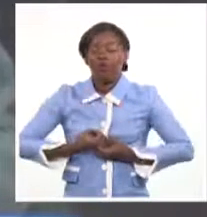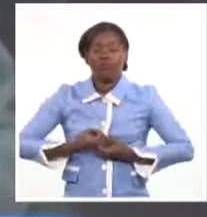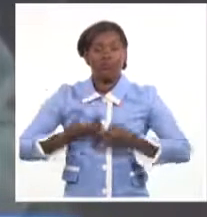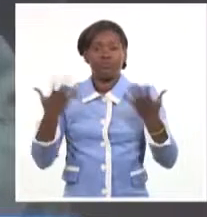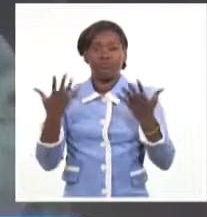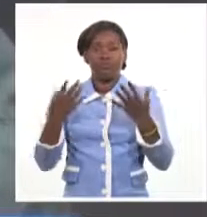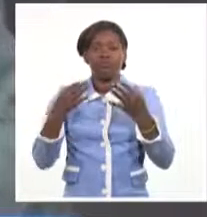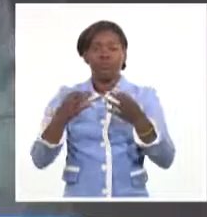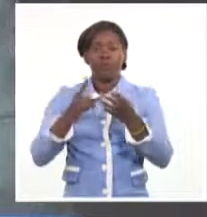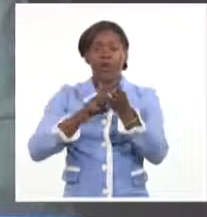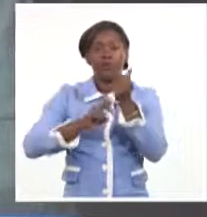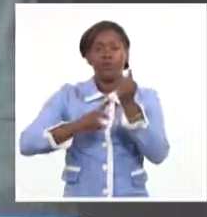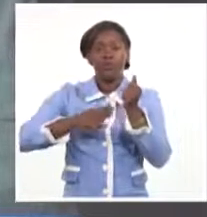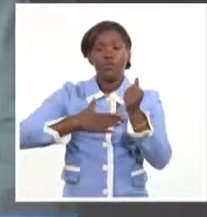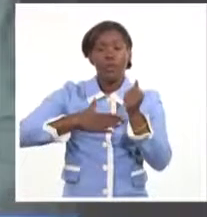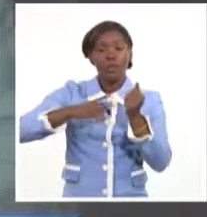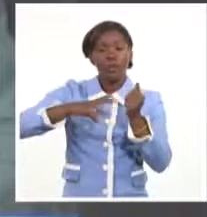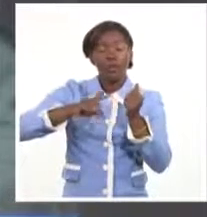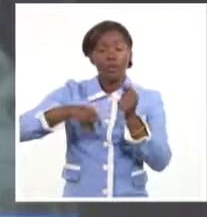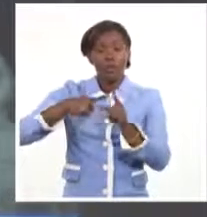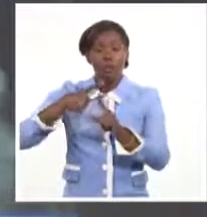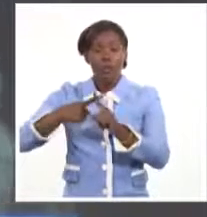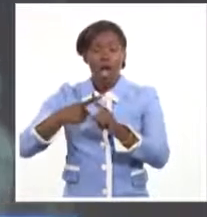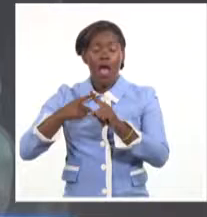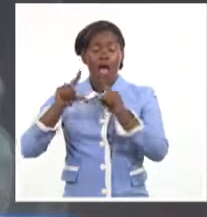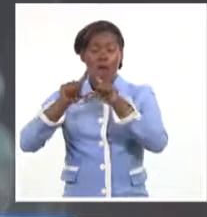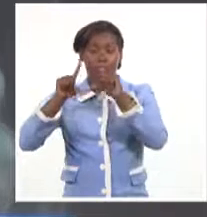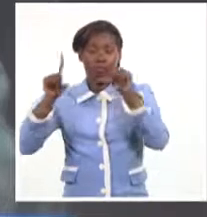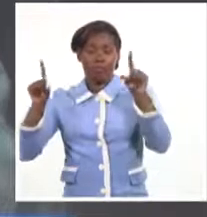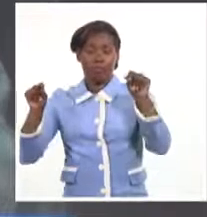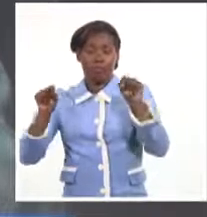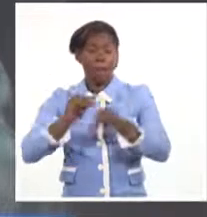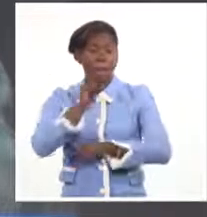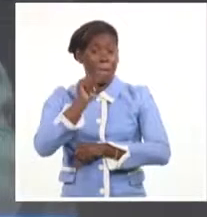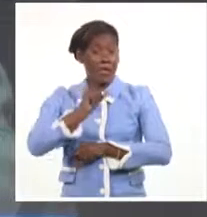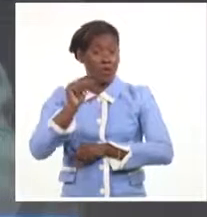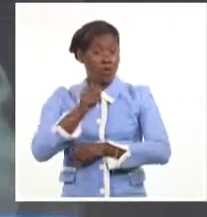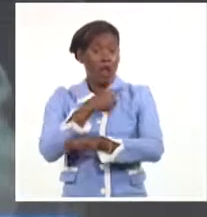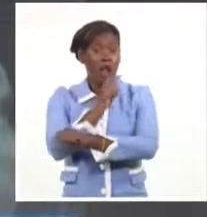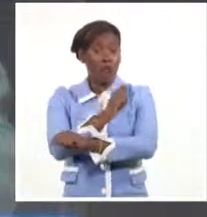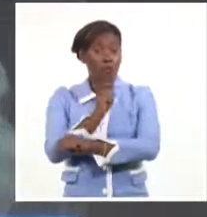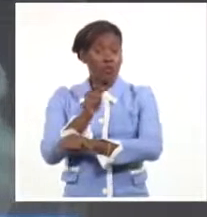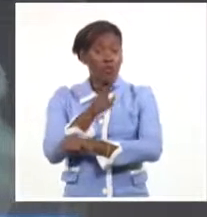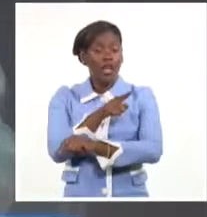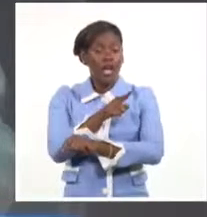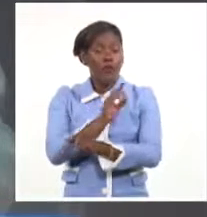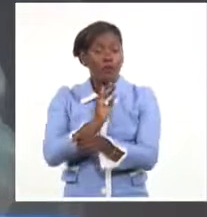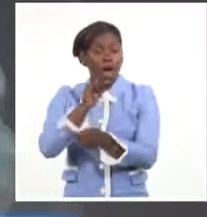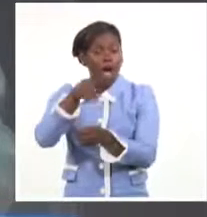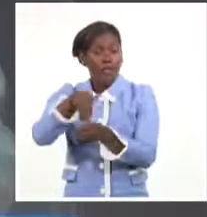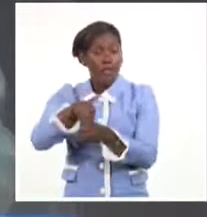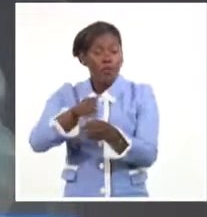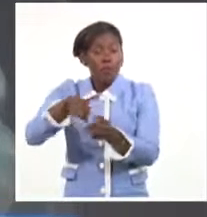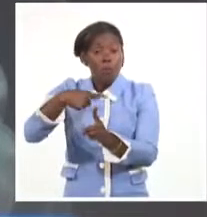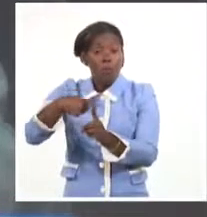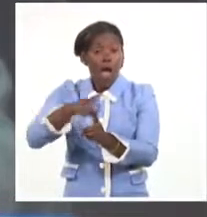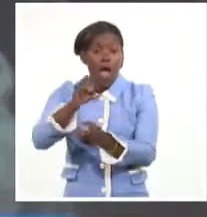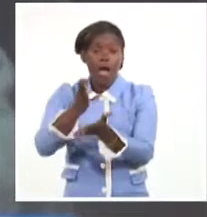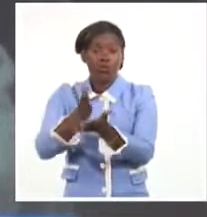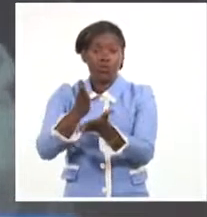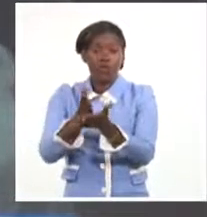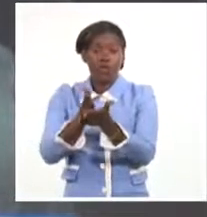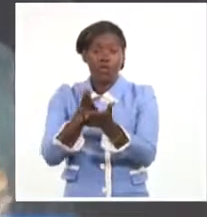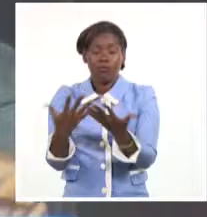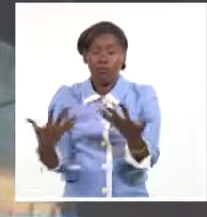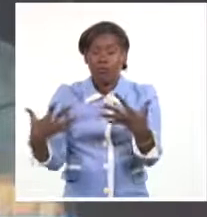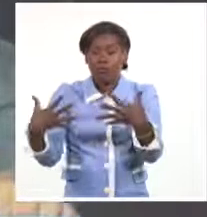país. Centenares de profesores y estudiantes revolucionarios se han vinculado a las tareas de investigación, de asesoría a los gobiernos y entidades